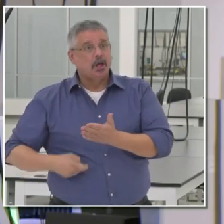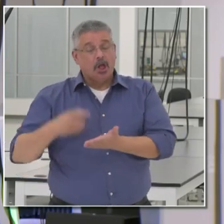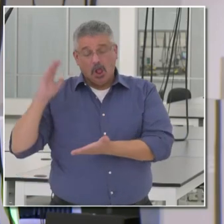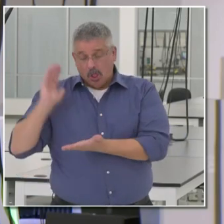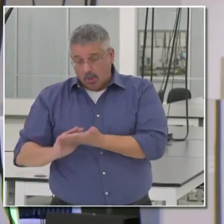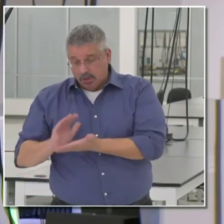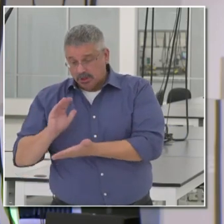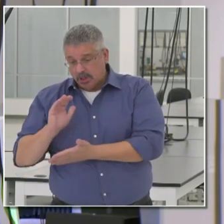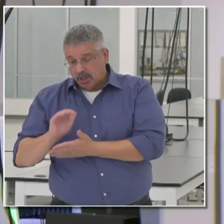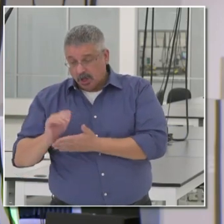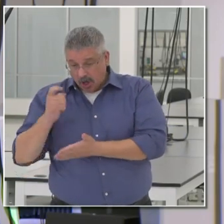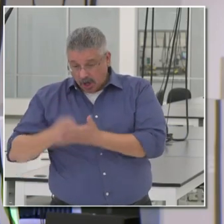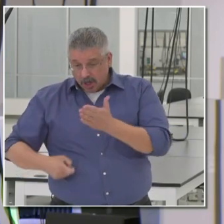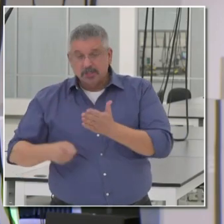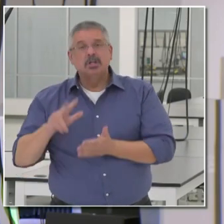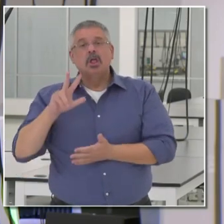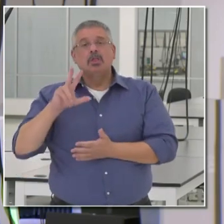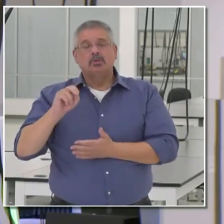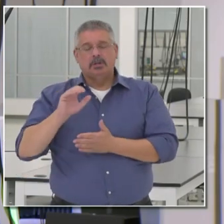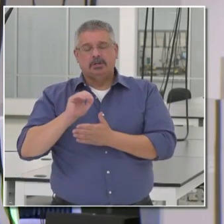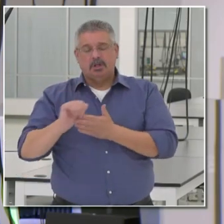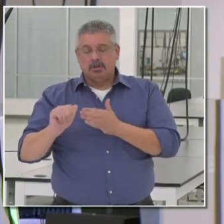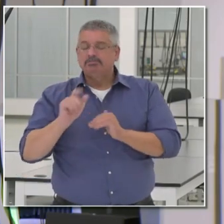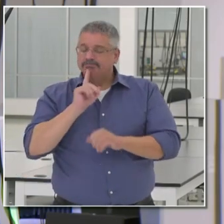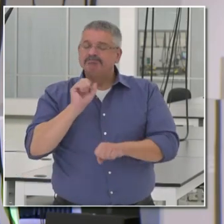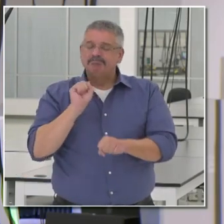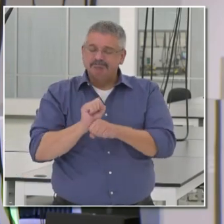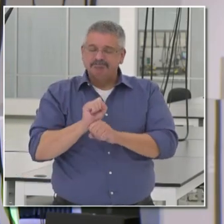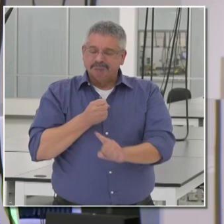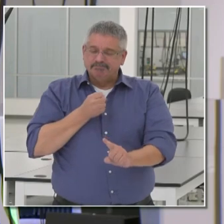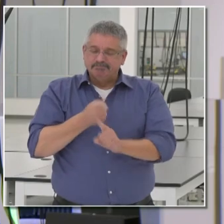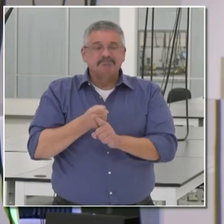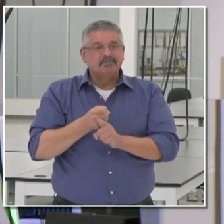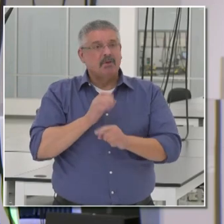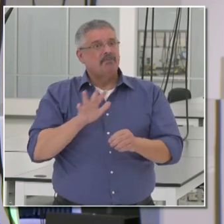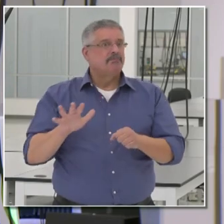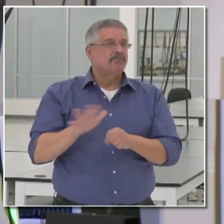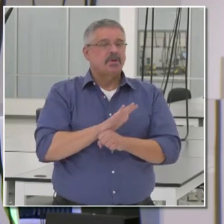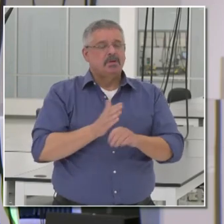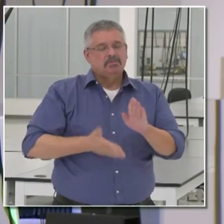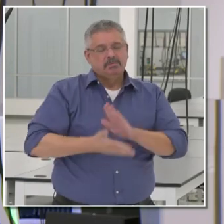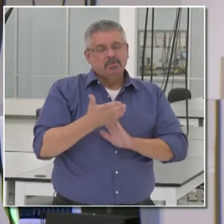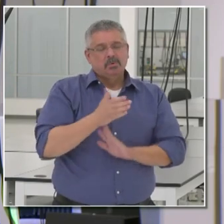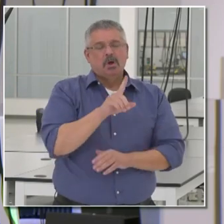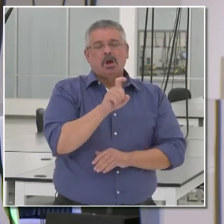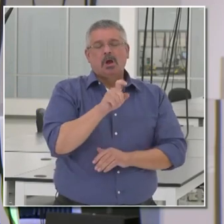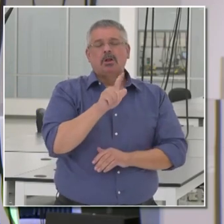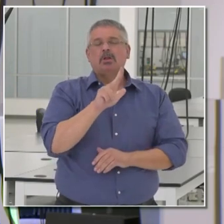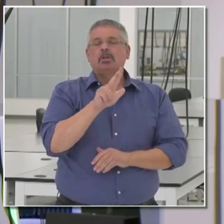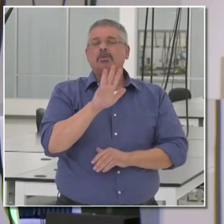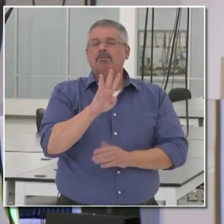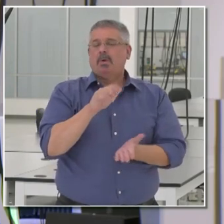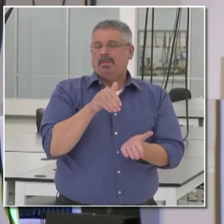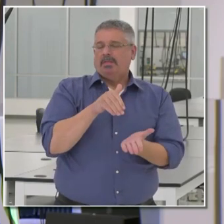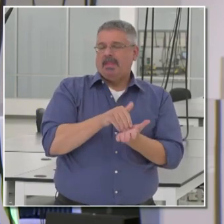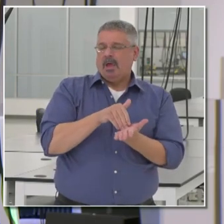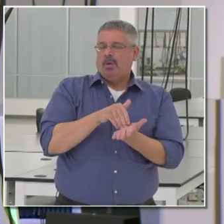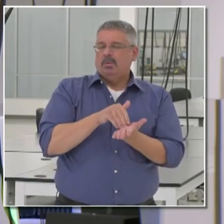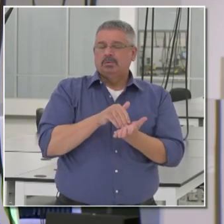menos costo 30 dólares 78 centavos cuando lleguemos a la operación total con